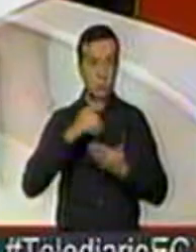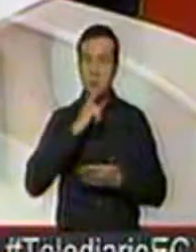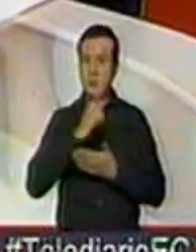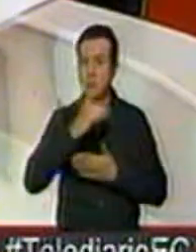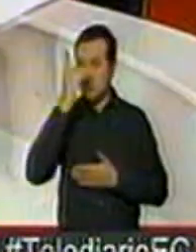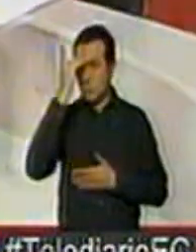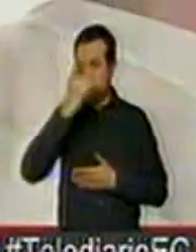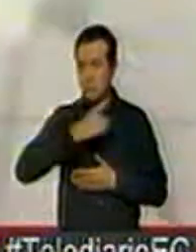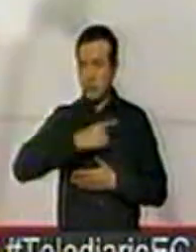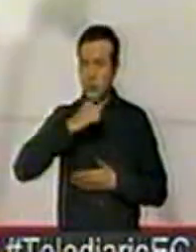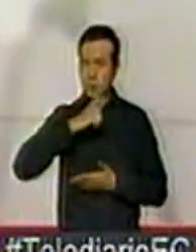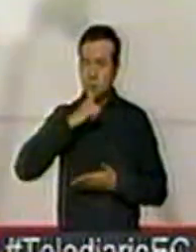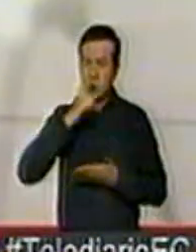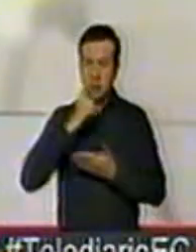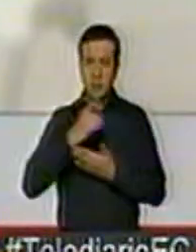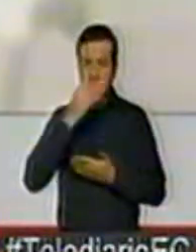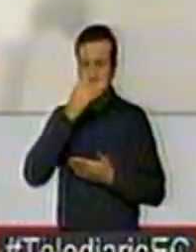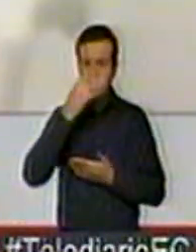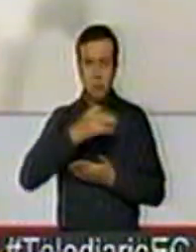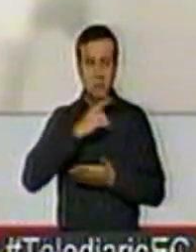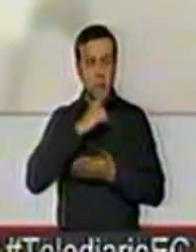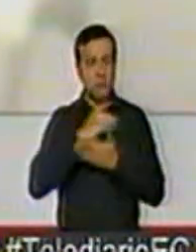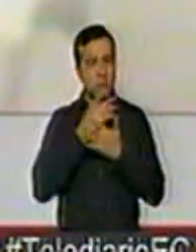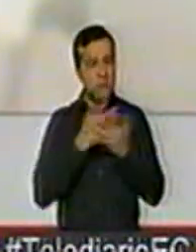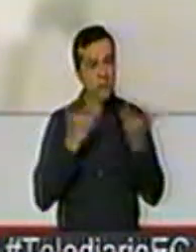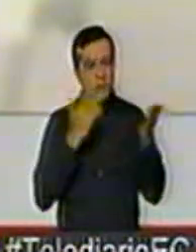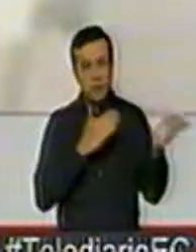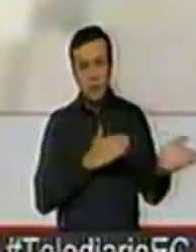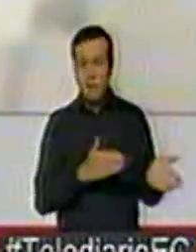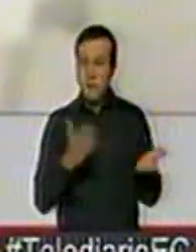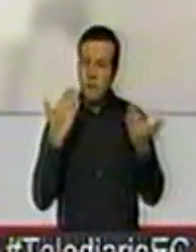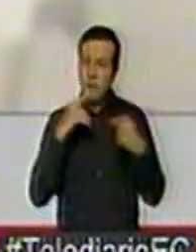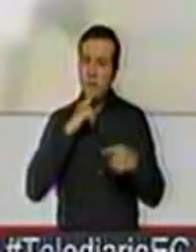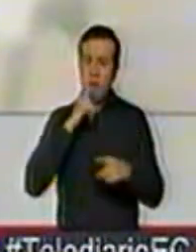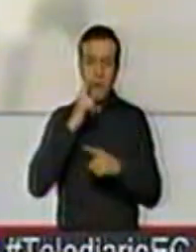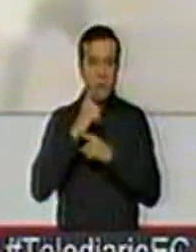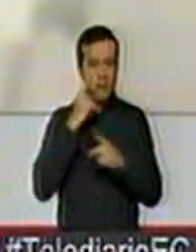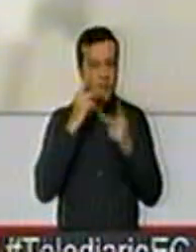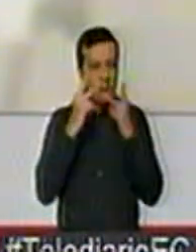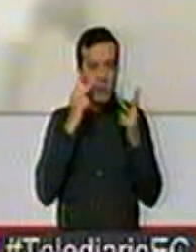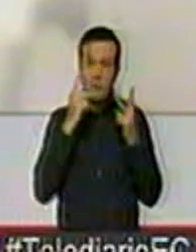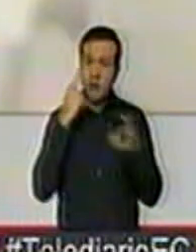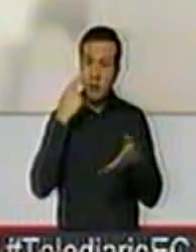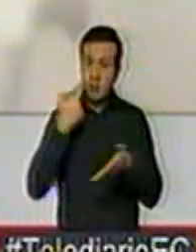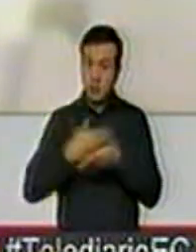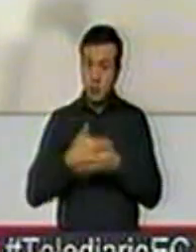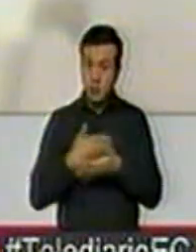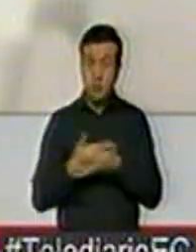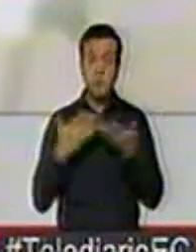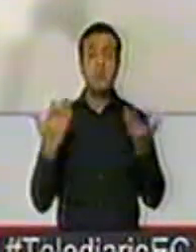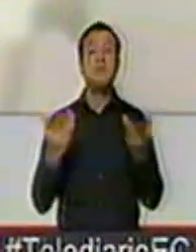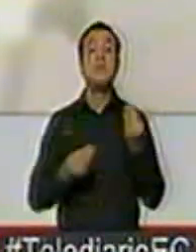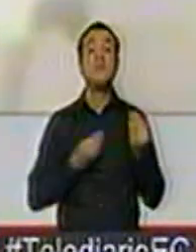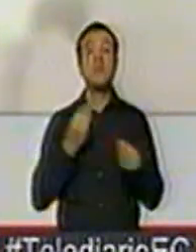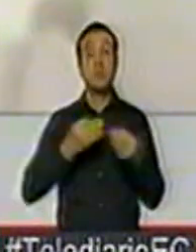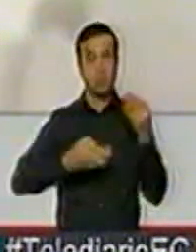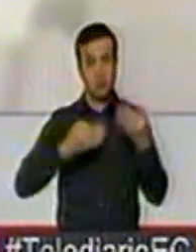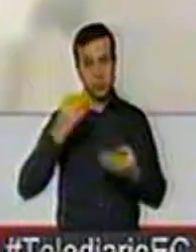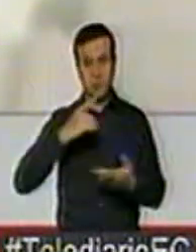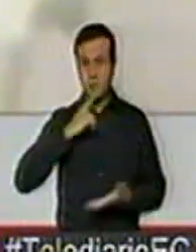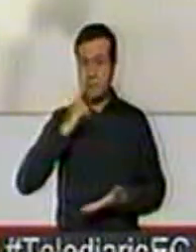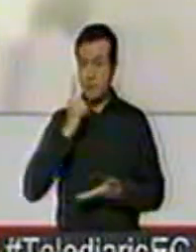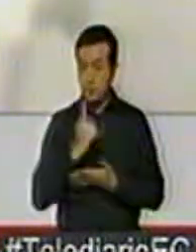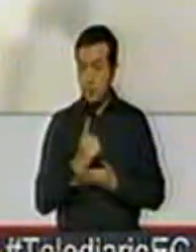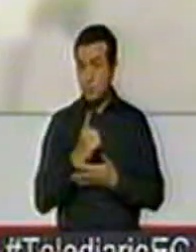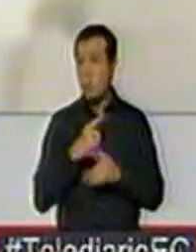decisión basados realmente en lo que escuchamos, en lo que vemos, en lo que comprobamos, allí se hace justicia. Cuando es